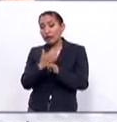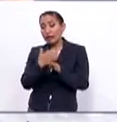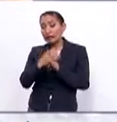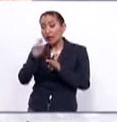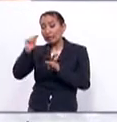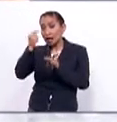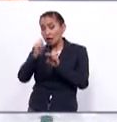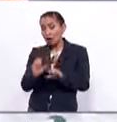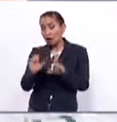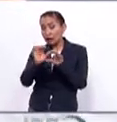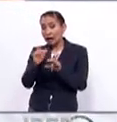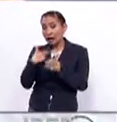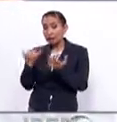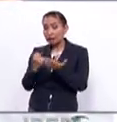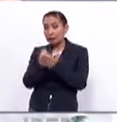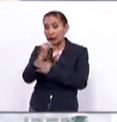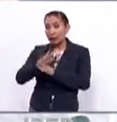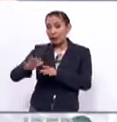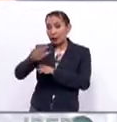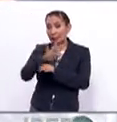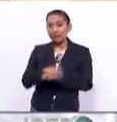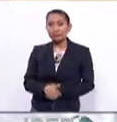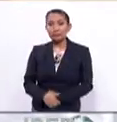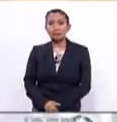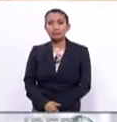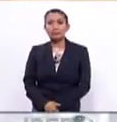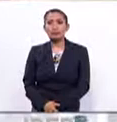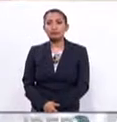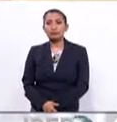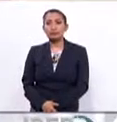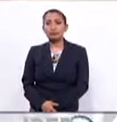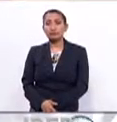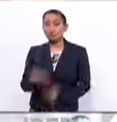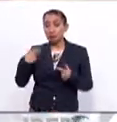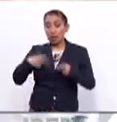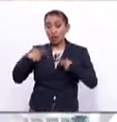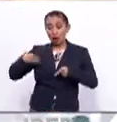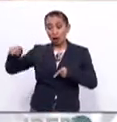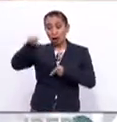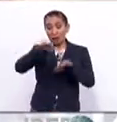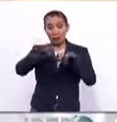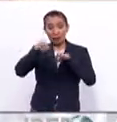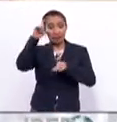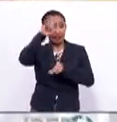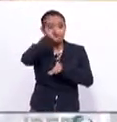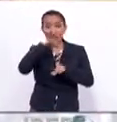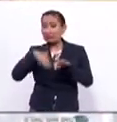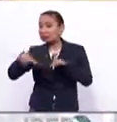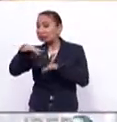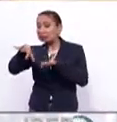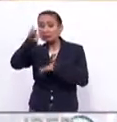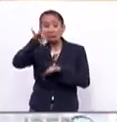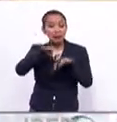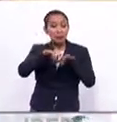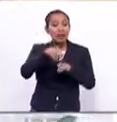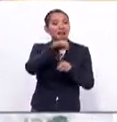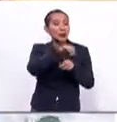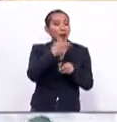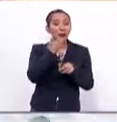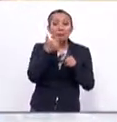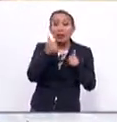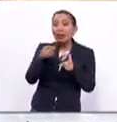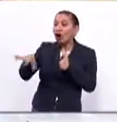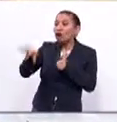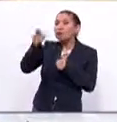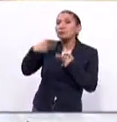materia tecnológica, demográfica y medioambiental. A nuestros trabajadores les cuesta encontrar trabajo bueno y a los trabajos buenos les